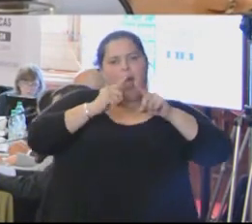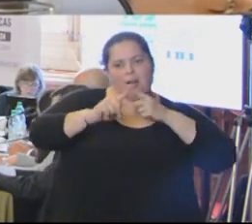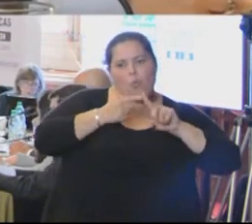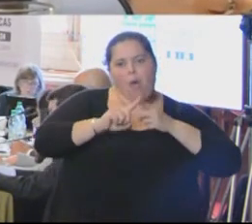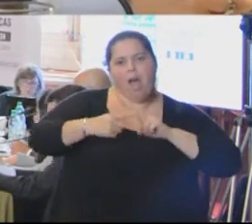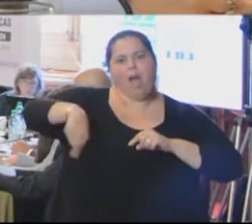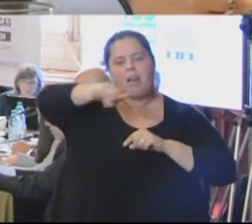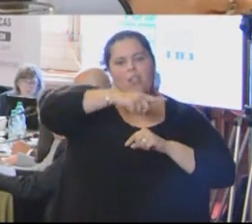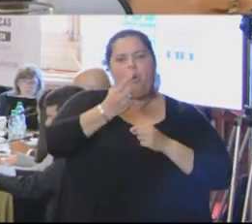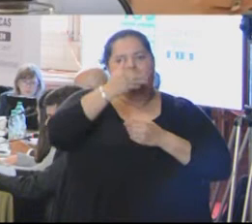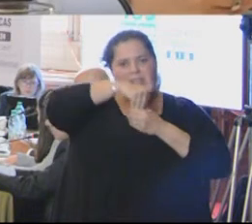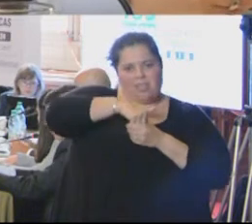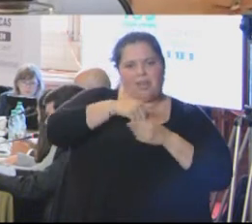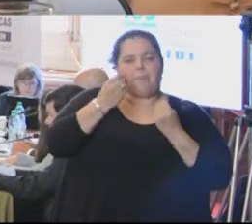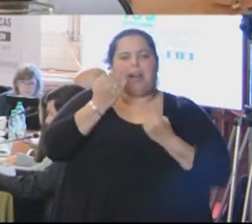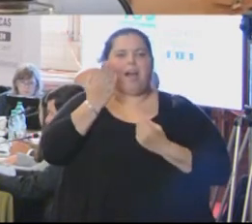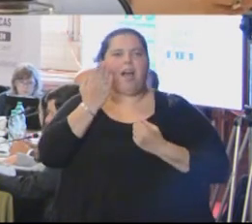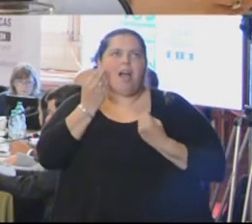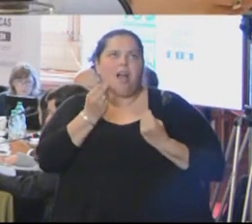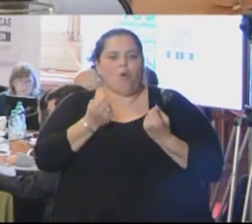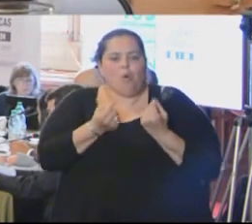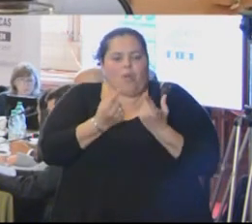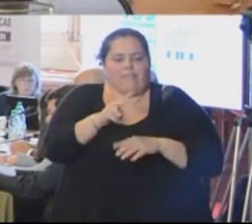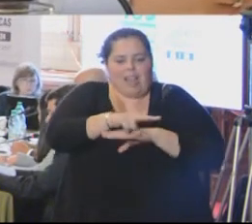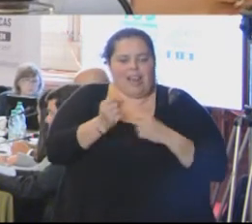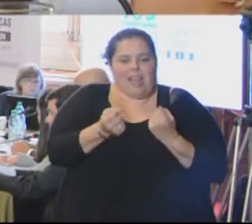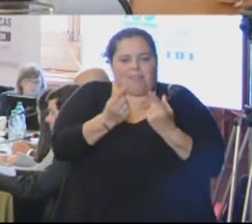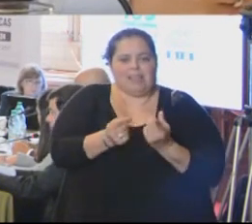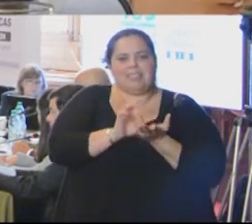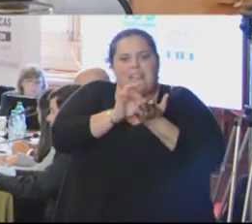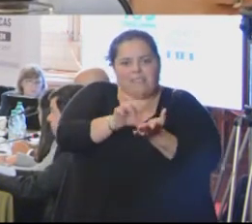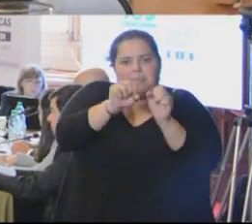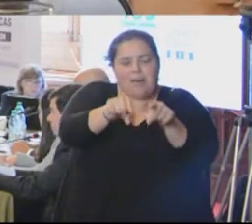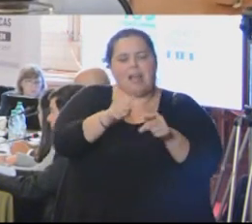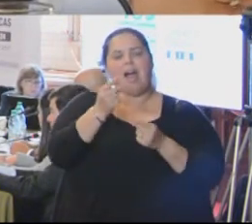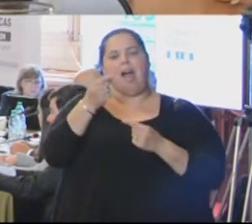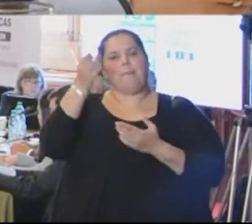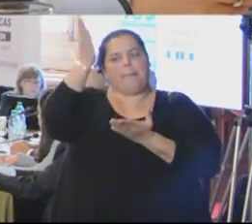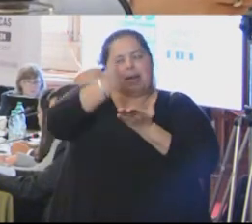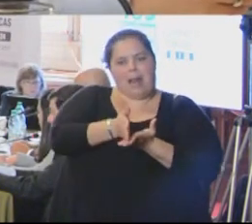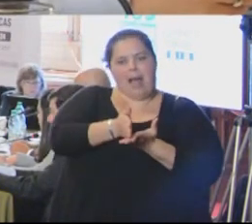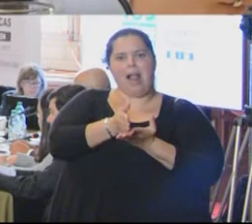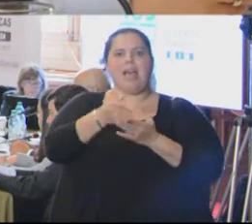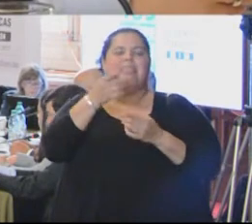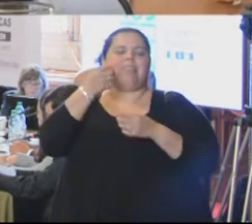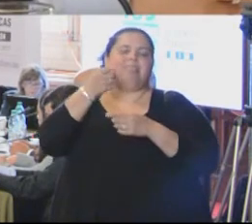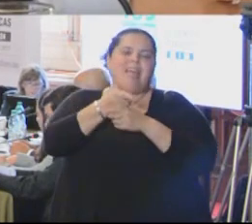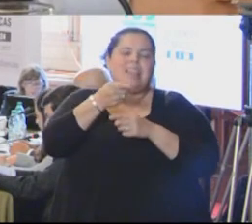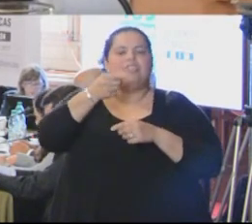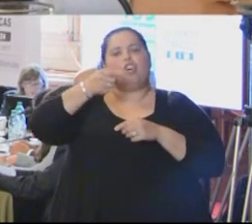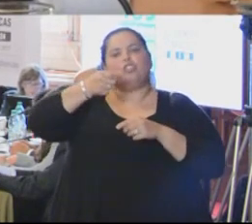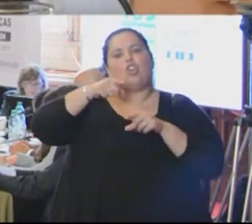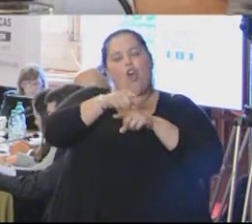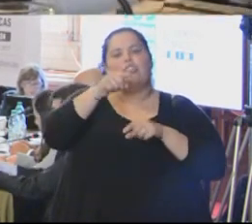la Fiscalía para poner al servicio de la investigación penal de delitos cometidos contra defensores de derechos humanos toda